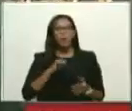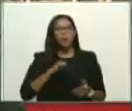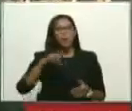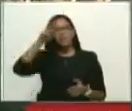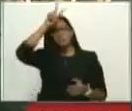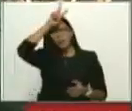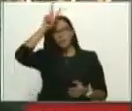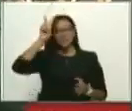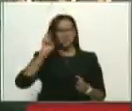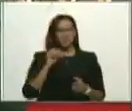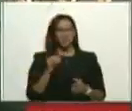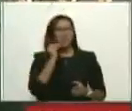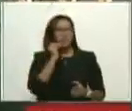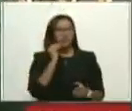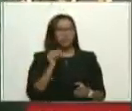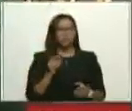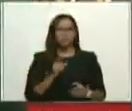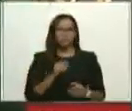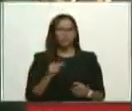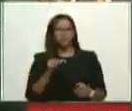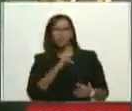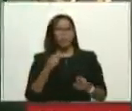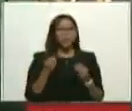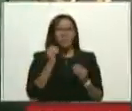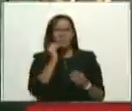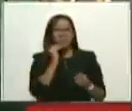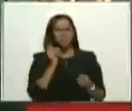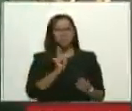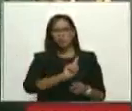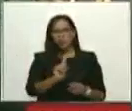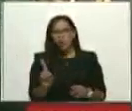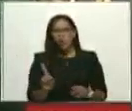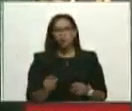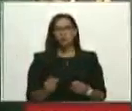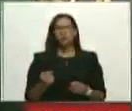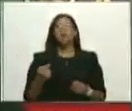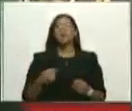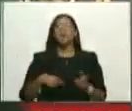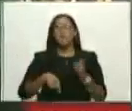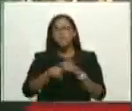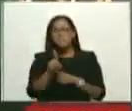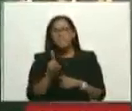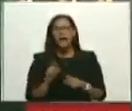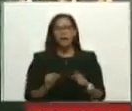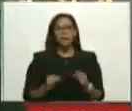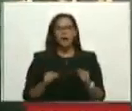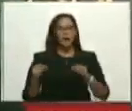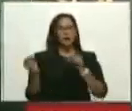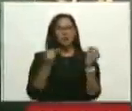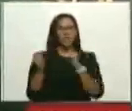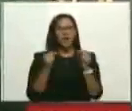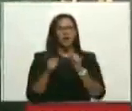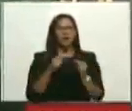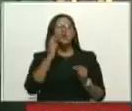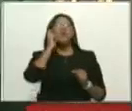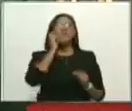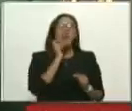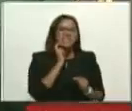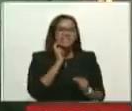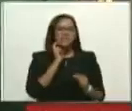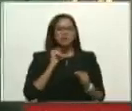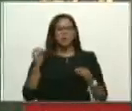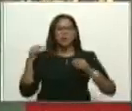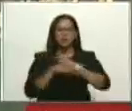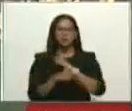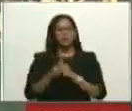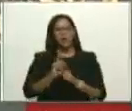imbéciles. No, somos muy imbéciles. Entonces vamos a creer en diálogo con unos fascistas, con unos neofascistas, con unos extremistas.